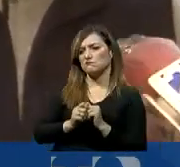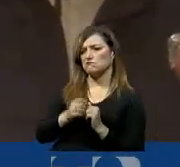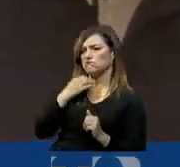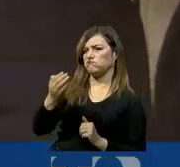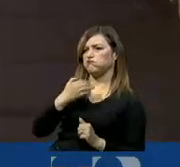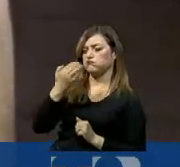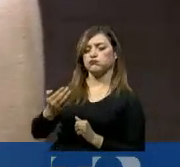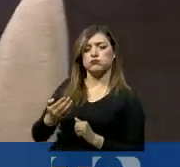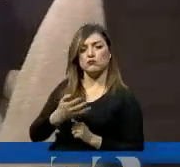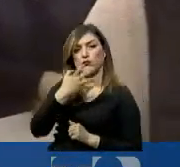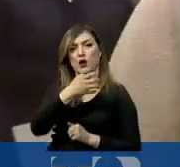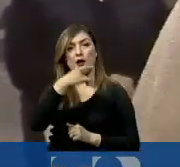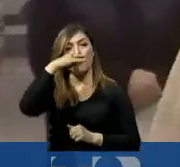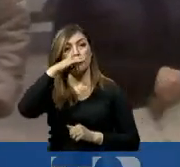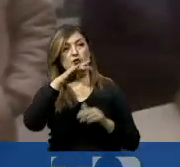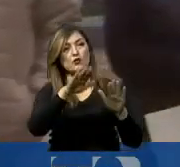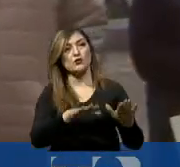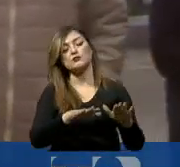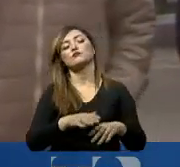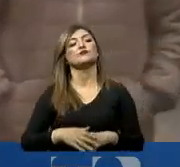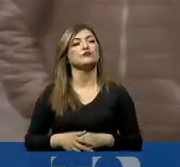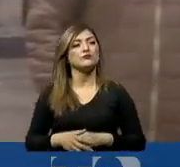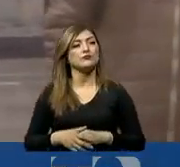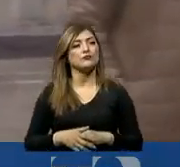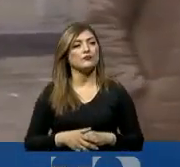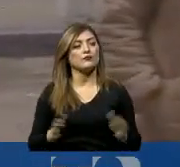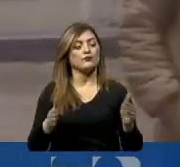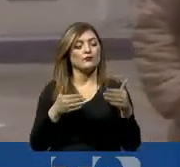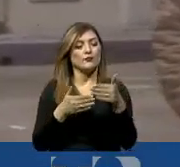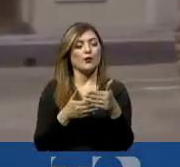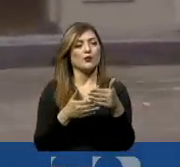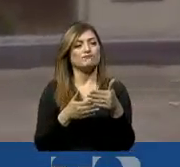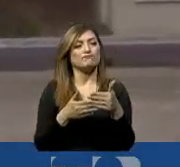hay niños involucrados en esta casa, que pasan encerrados hasta que ellos...